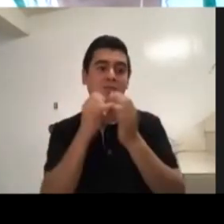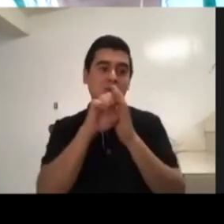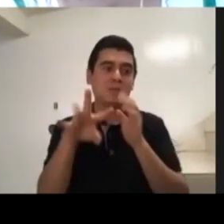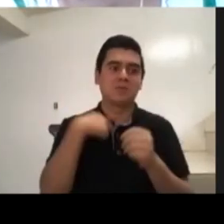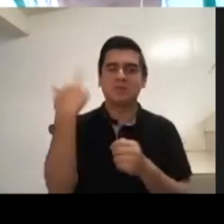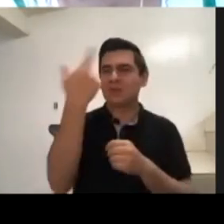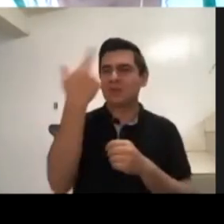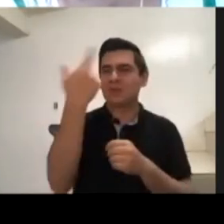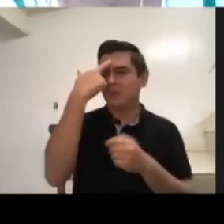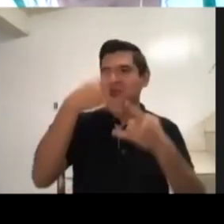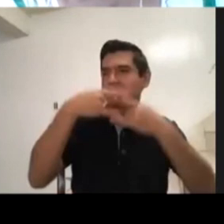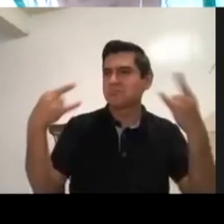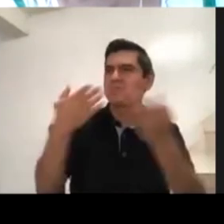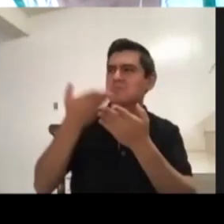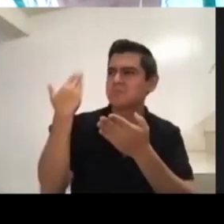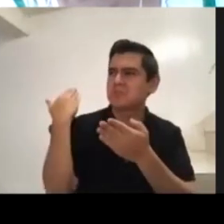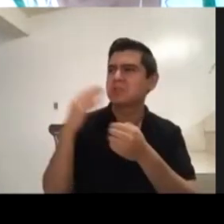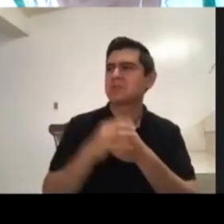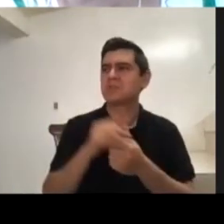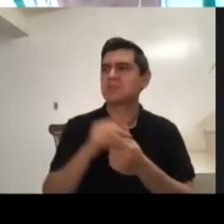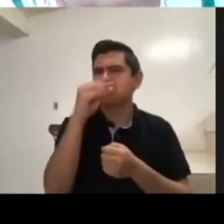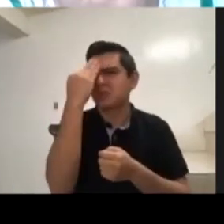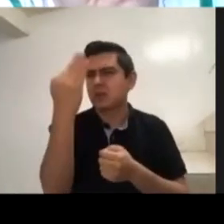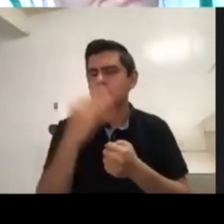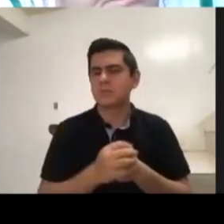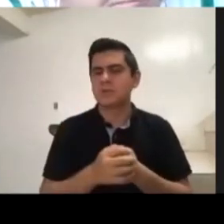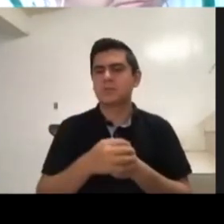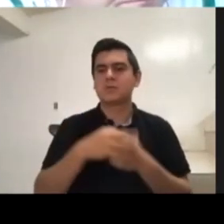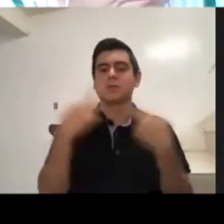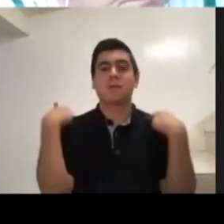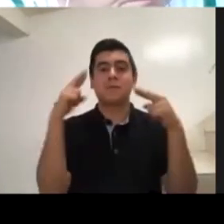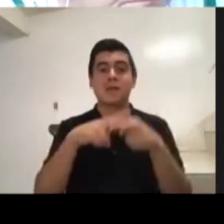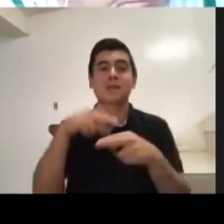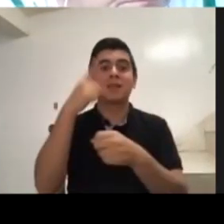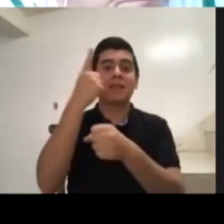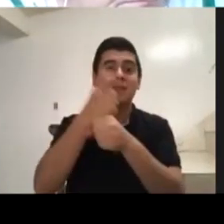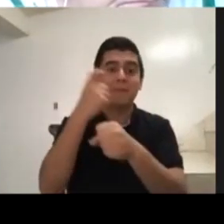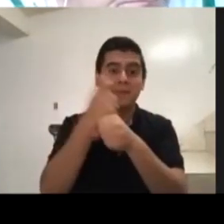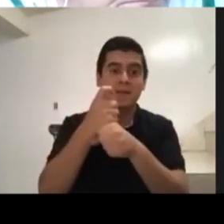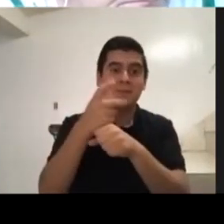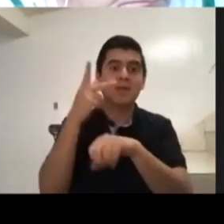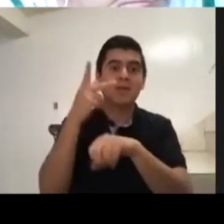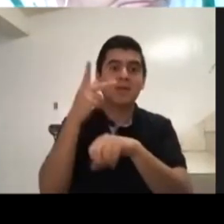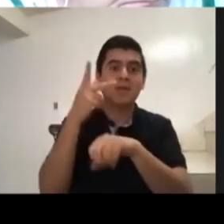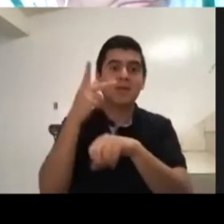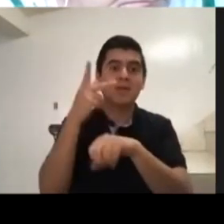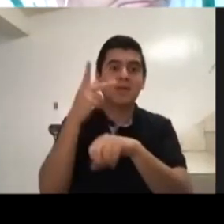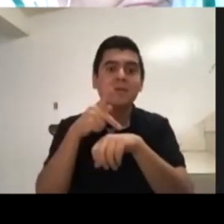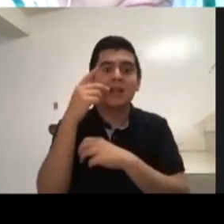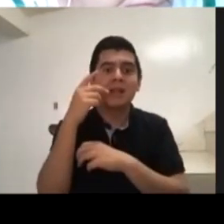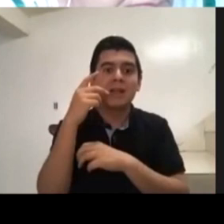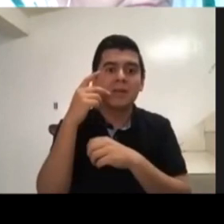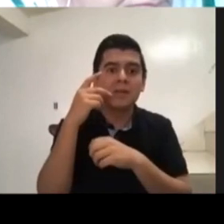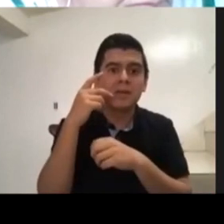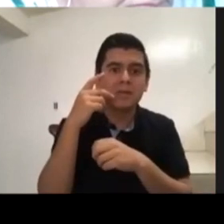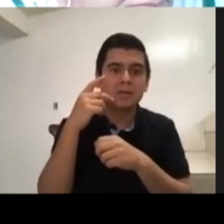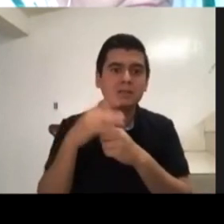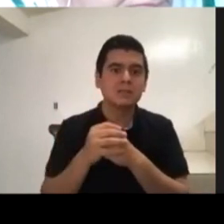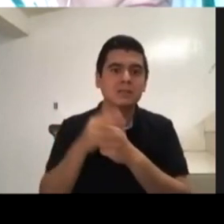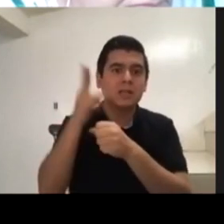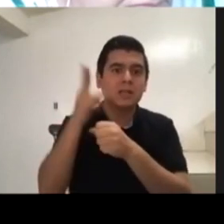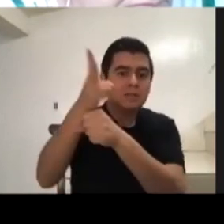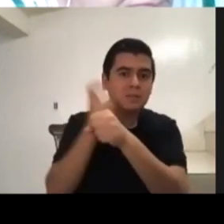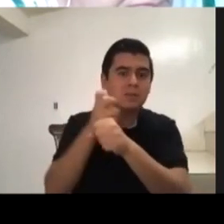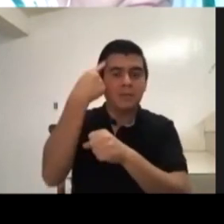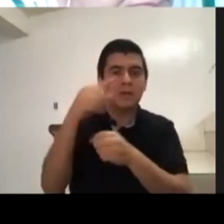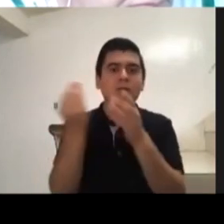porque fue hace muy poco, es una maestra de primero de primaria que una mamá del ciclo anterior la invitó a tomar el